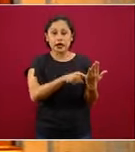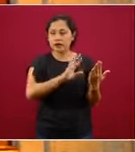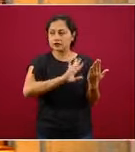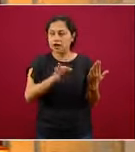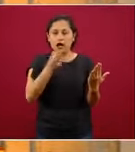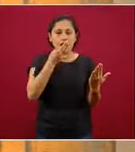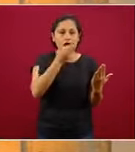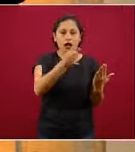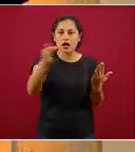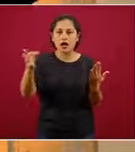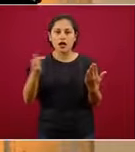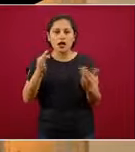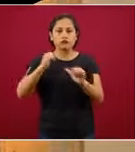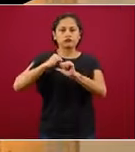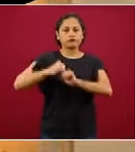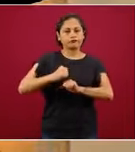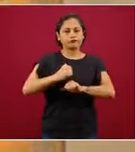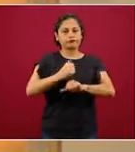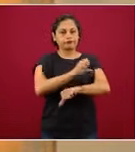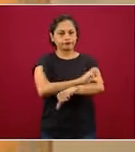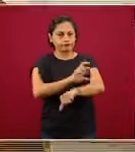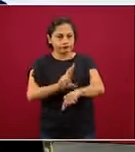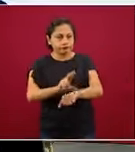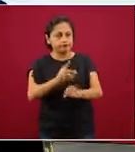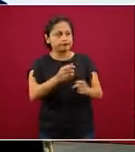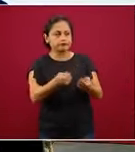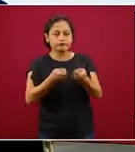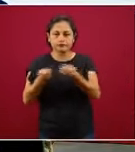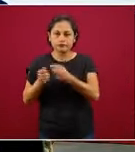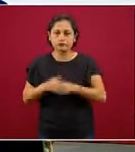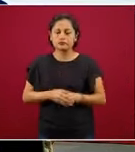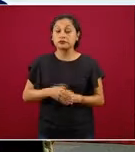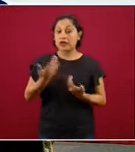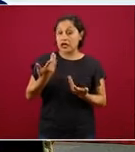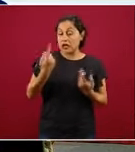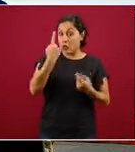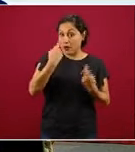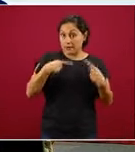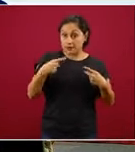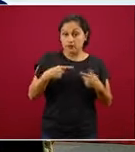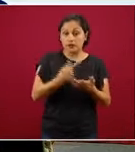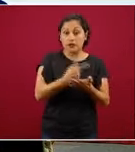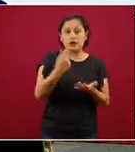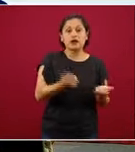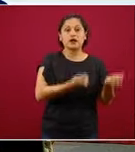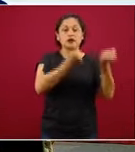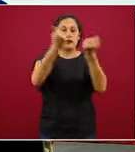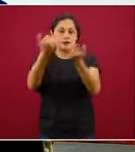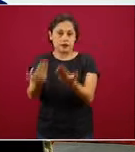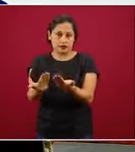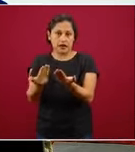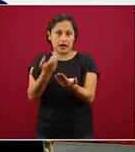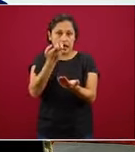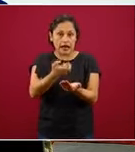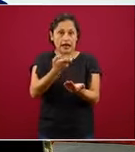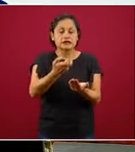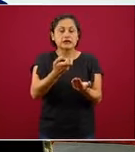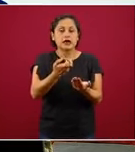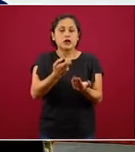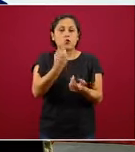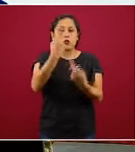Ahora, para poder trasladar a ese paciente, si nos referimos a la regulación secundaria, es decir, que ya no es un paciente que vamos a agarrar de la